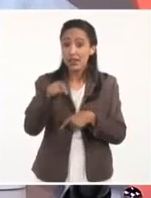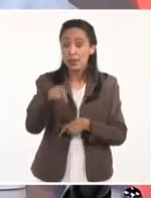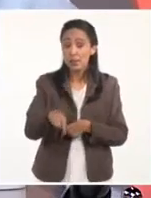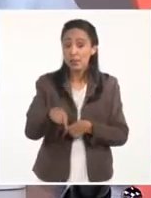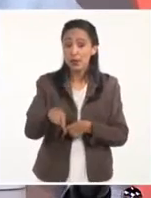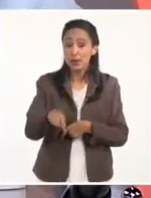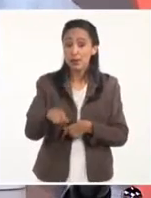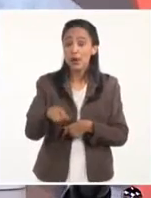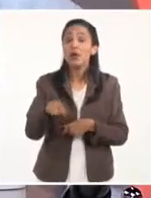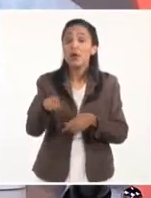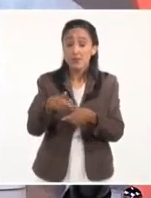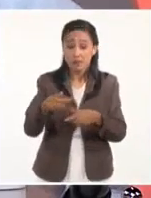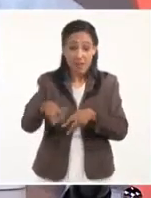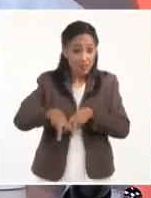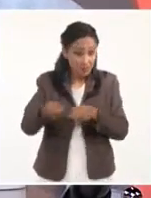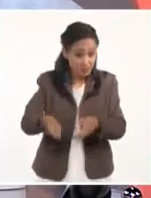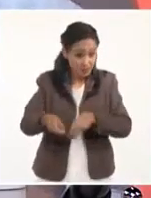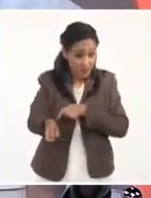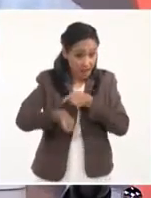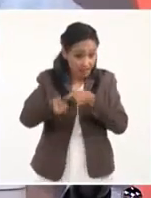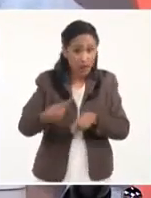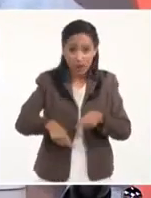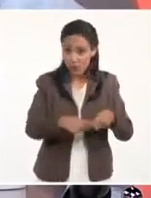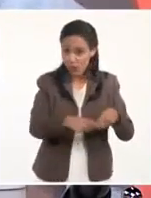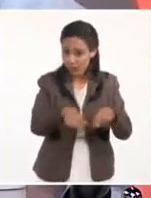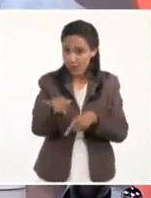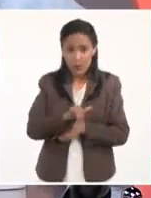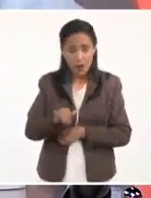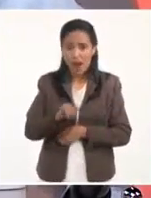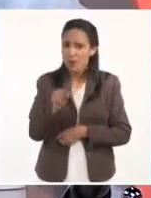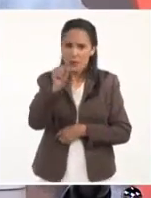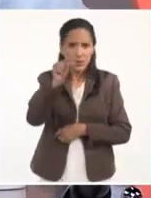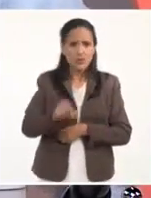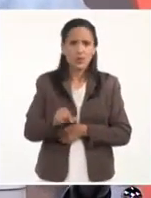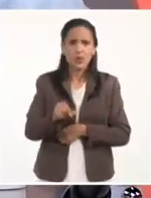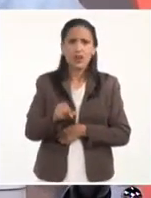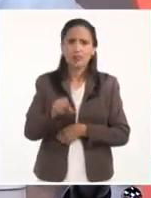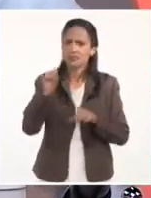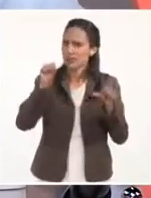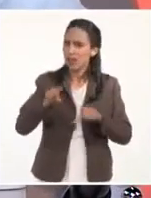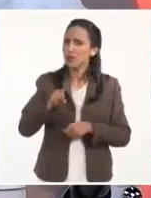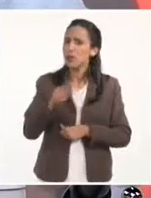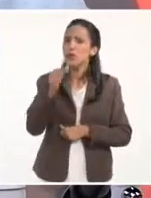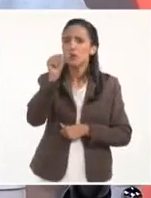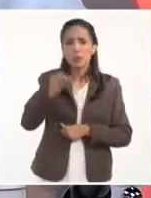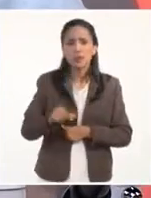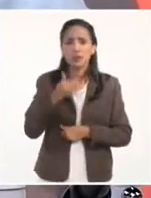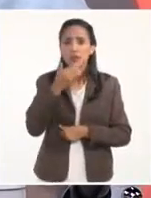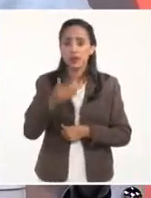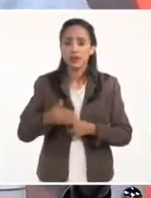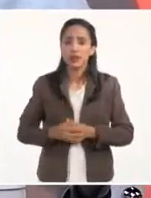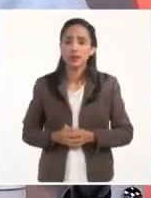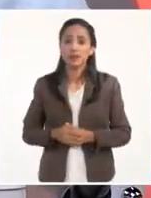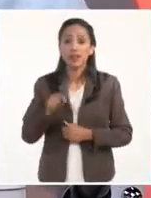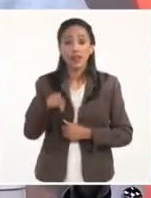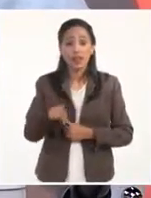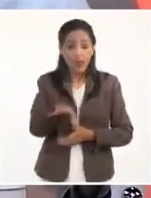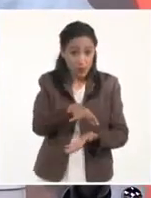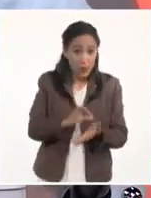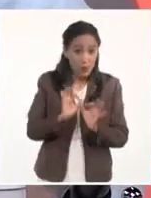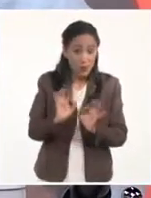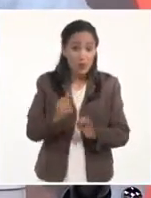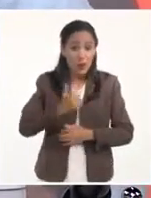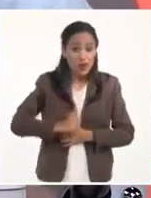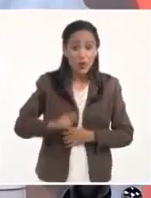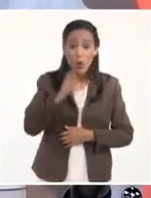la unidad tiene un privilegio que lo tiene un poco barrio en este país porque en la güinera nació que es muy joven entró